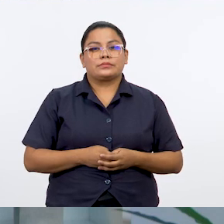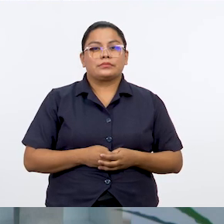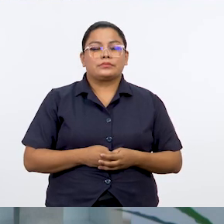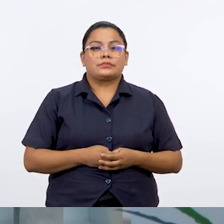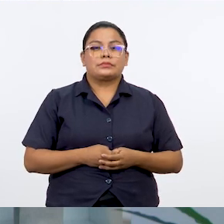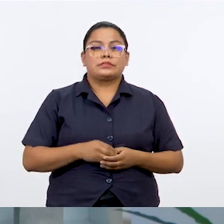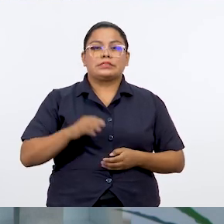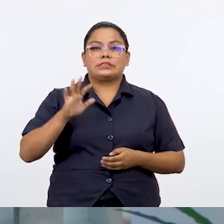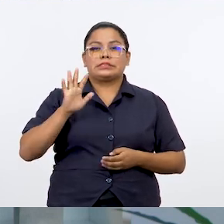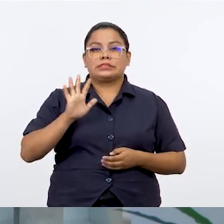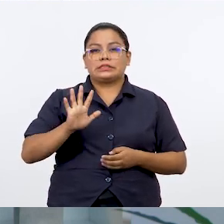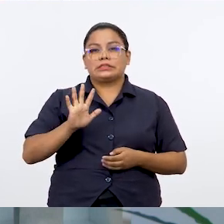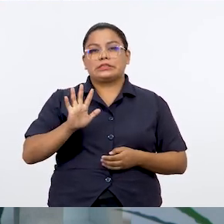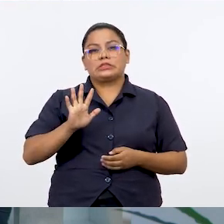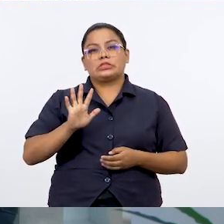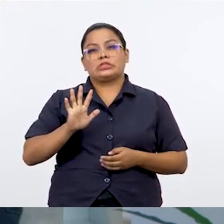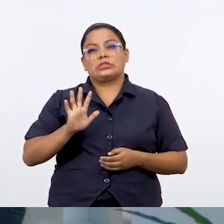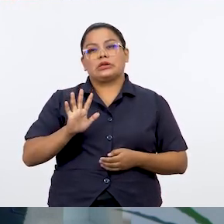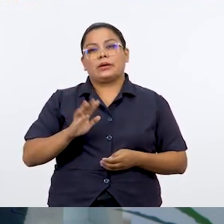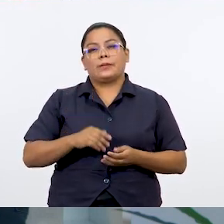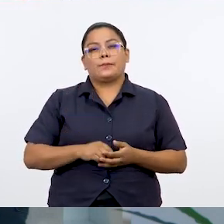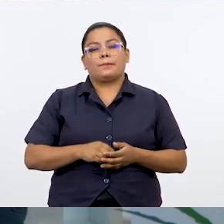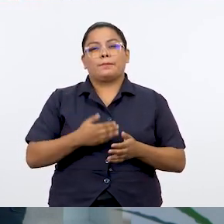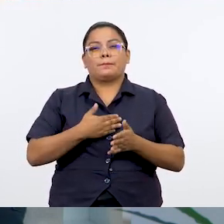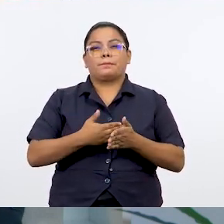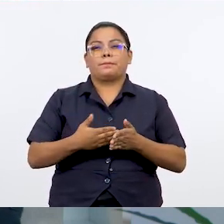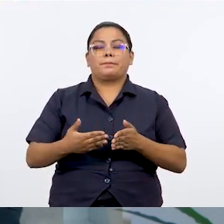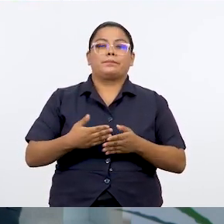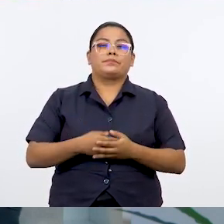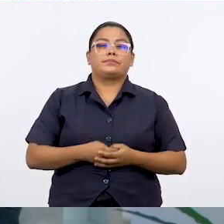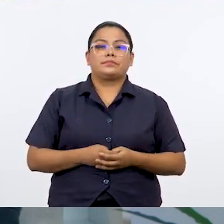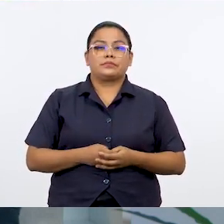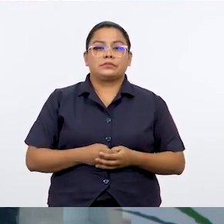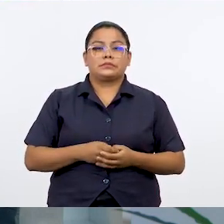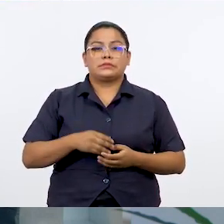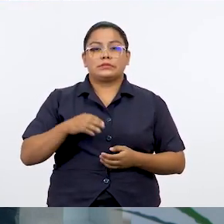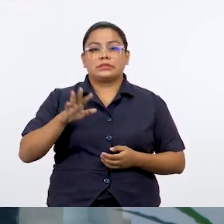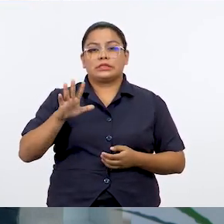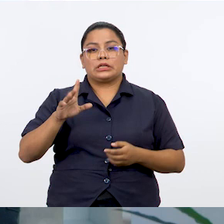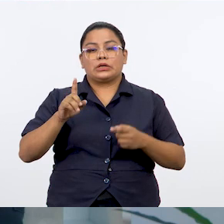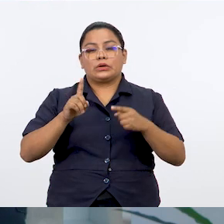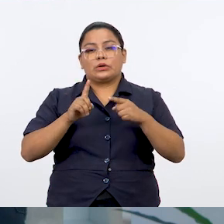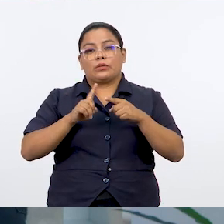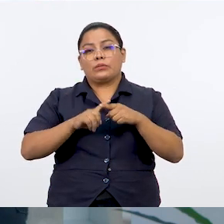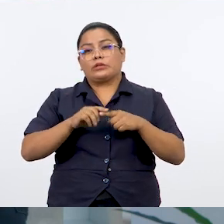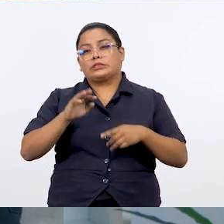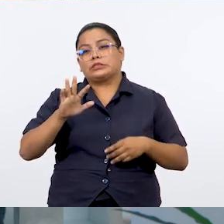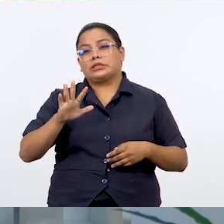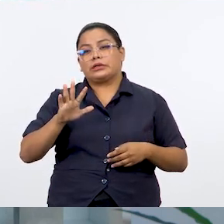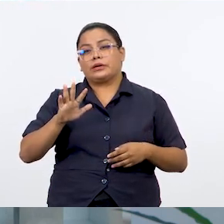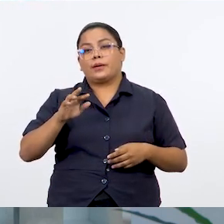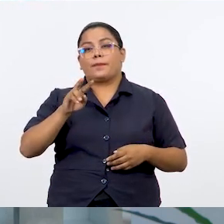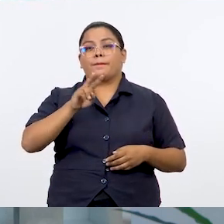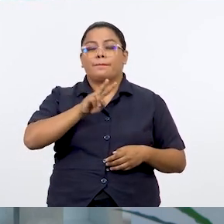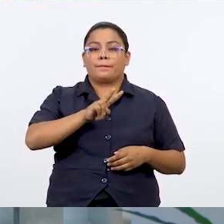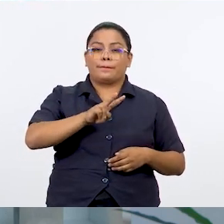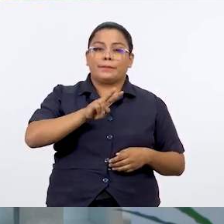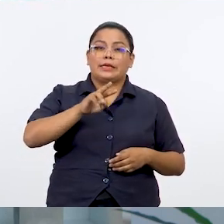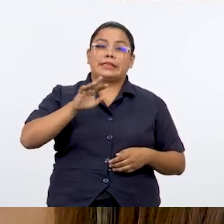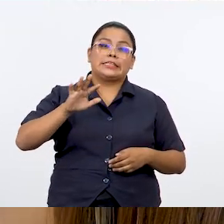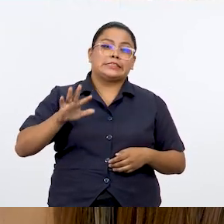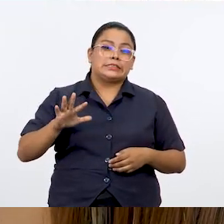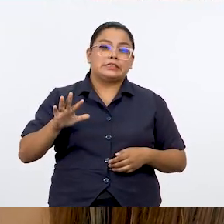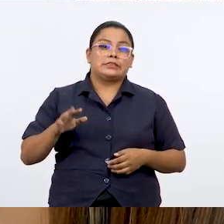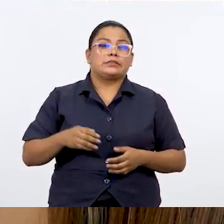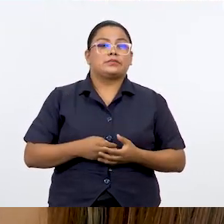Colocamos 5 en el cociente y comenzamos a operar. 5 por 5, 25. Así